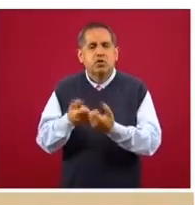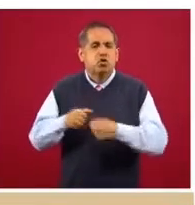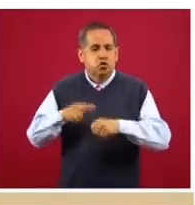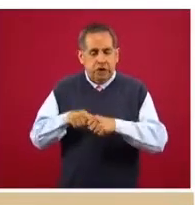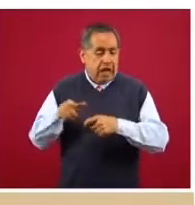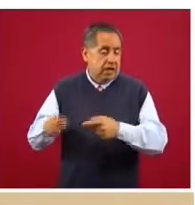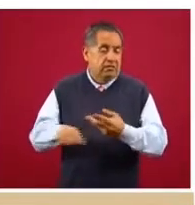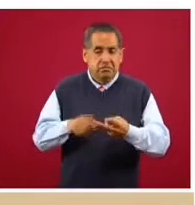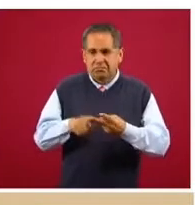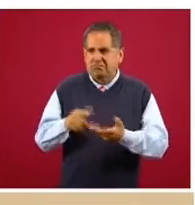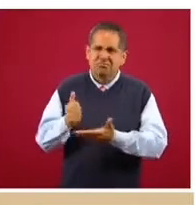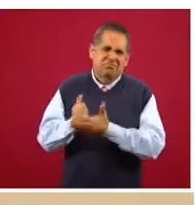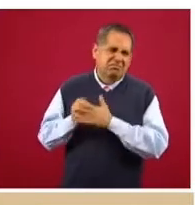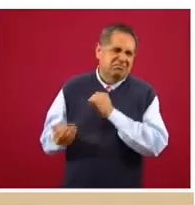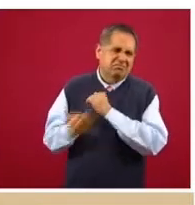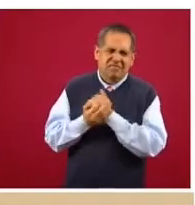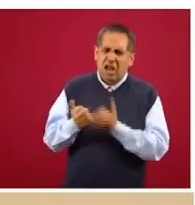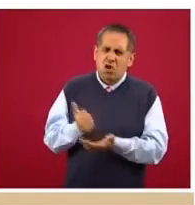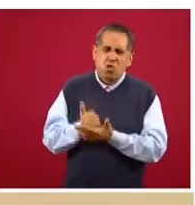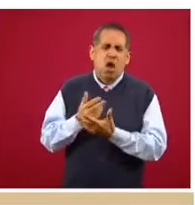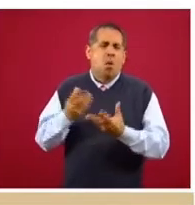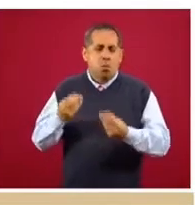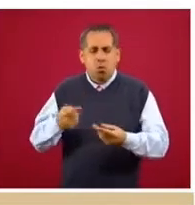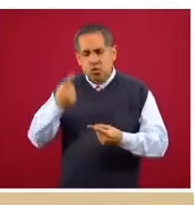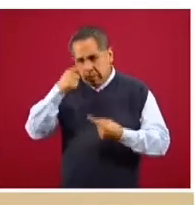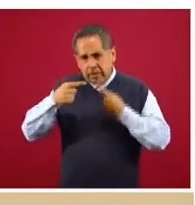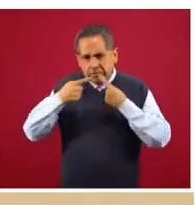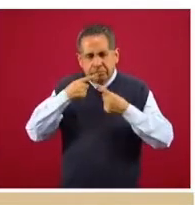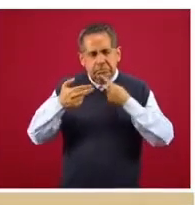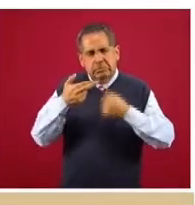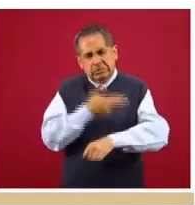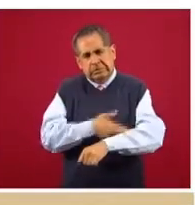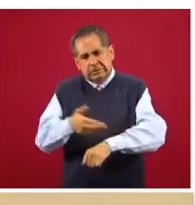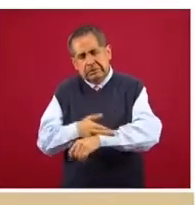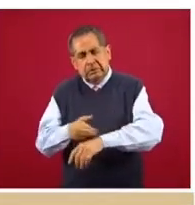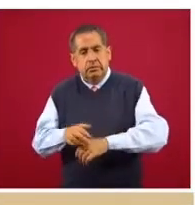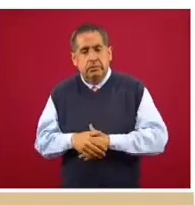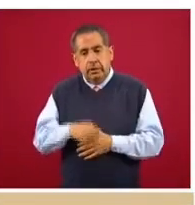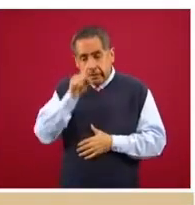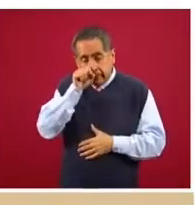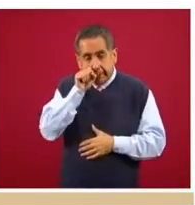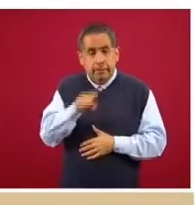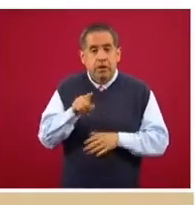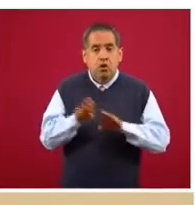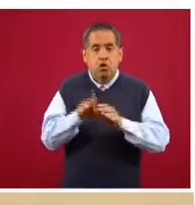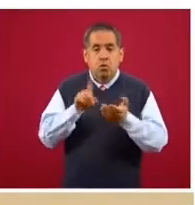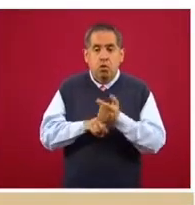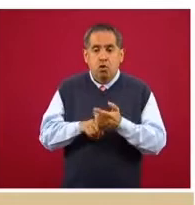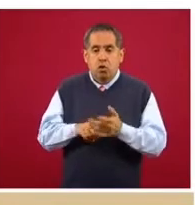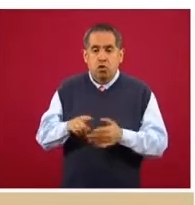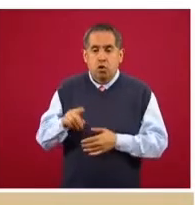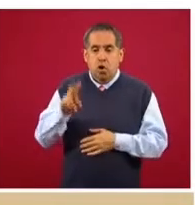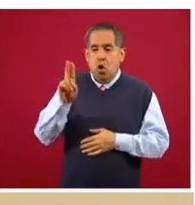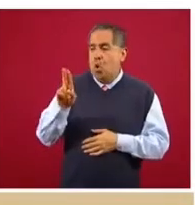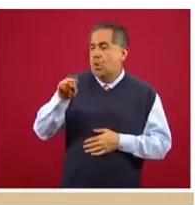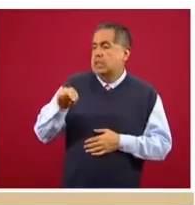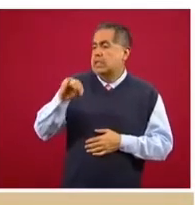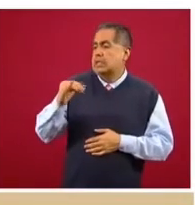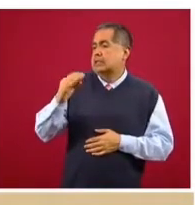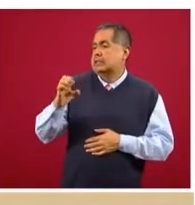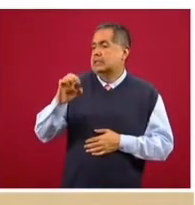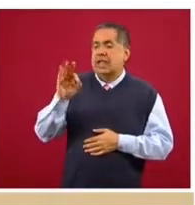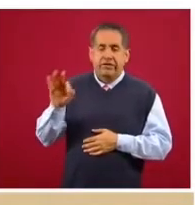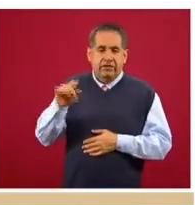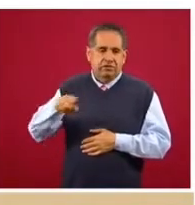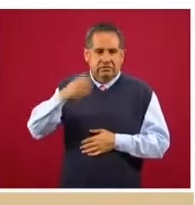Social. Sin su apoyo no hubiera sido posible llevar a cabo este gran programa, así como también está el Fondo de las Naciones Unidas para la Infancia,